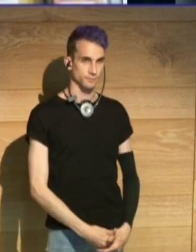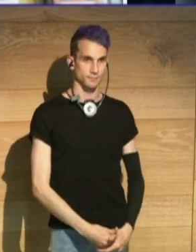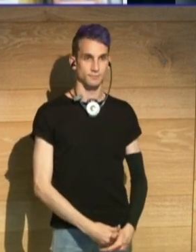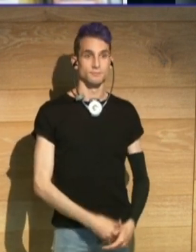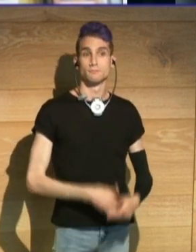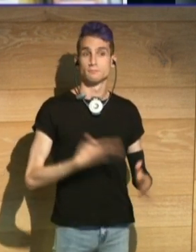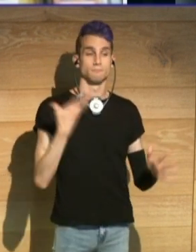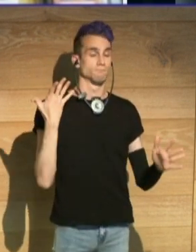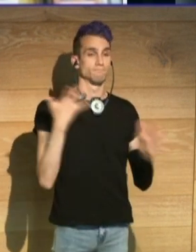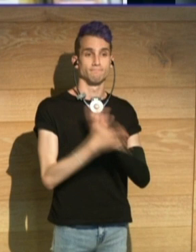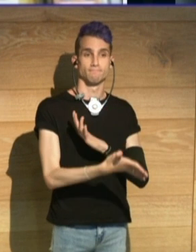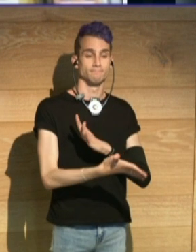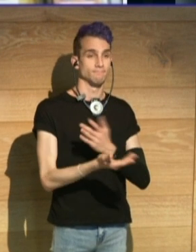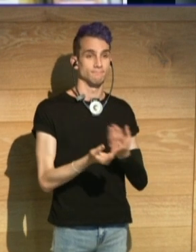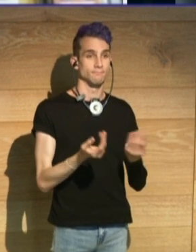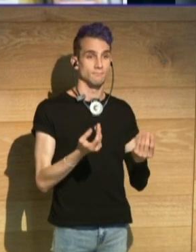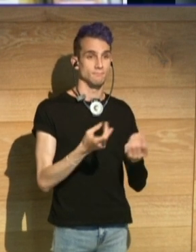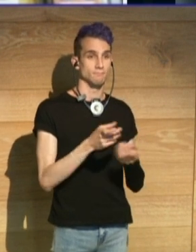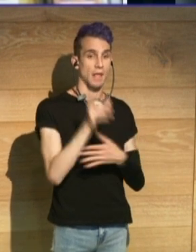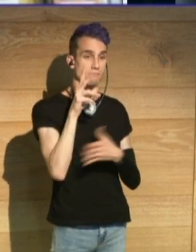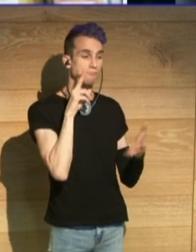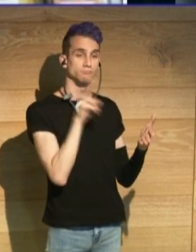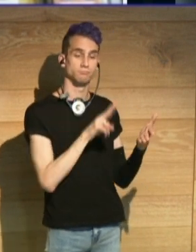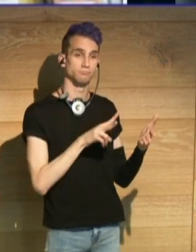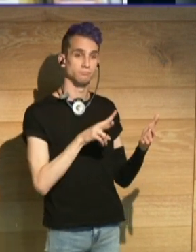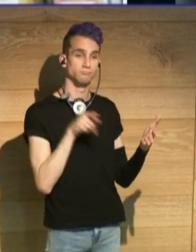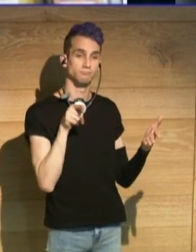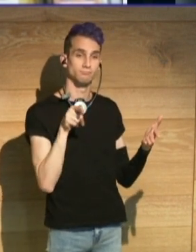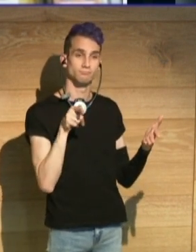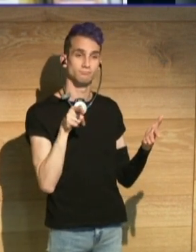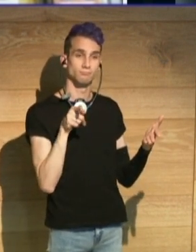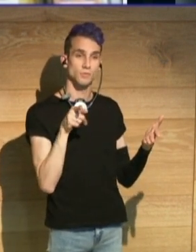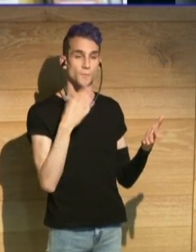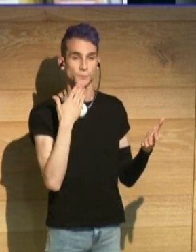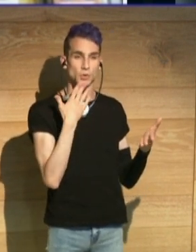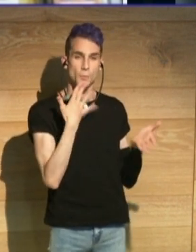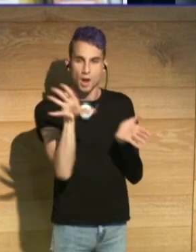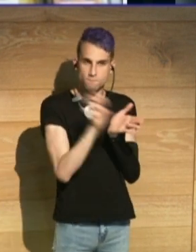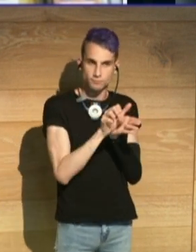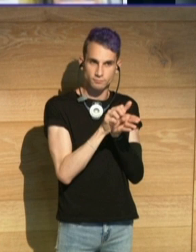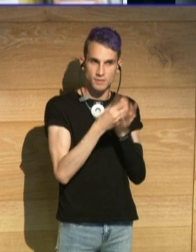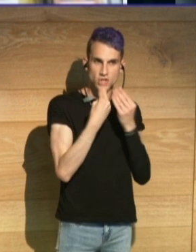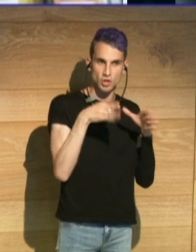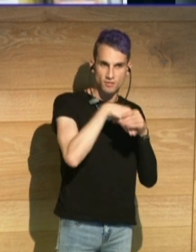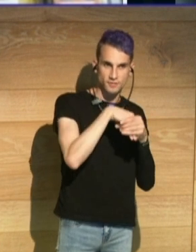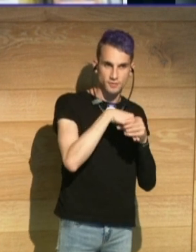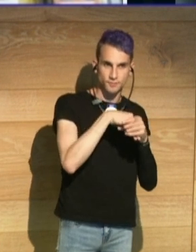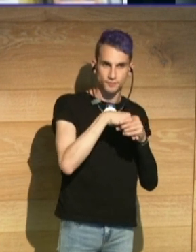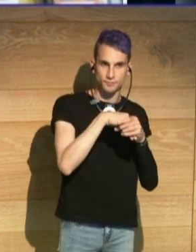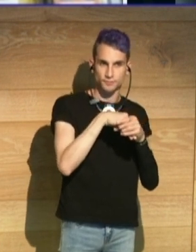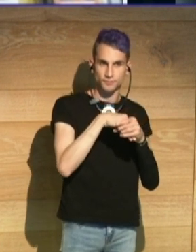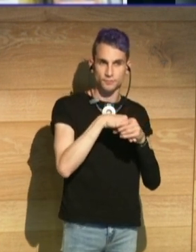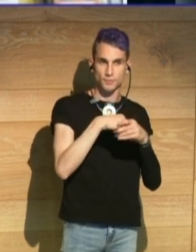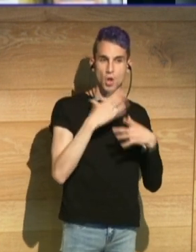decir, coge al lector y lo sumerge en la historia y hace como que si el